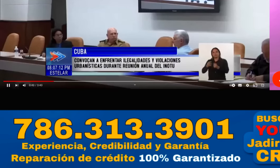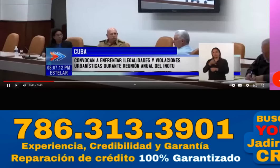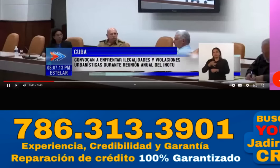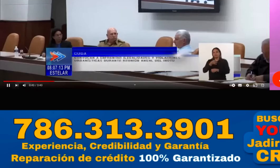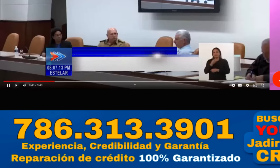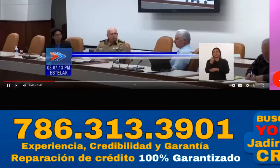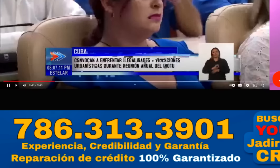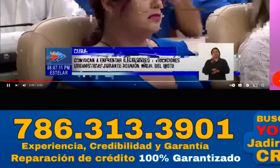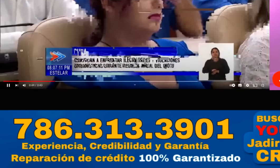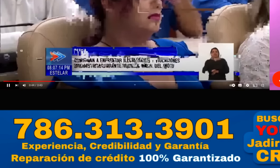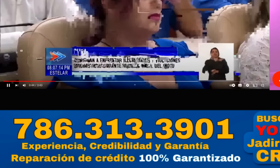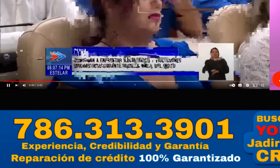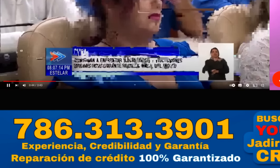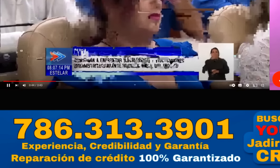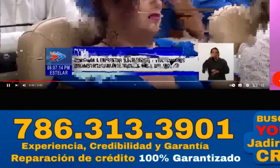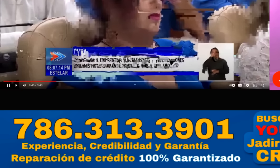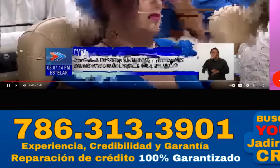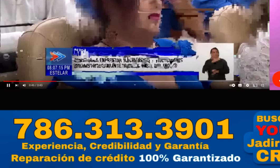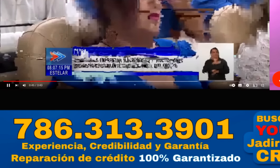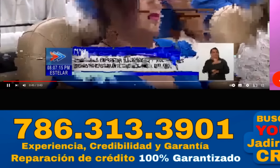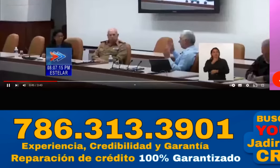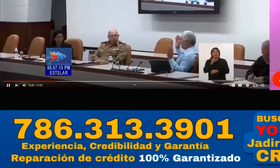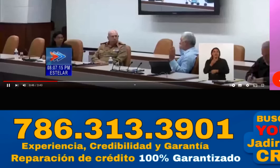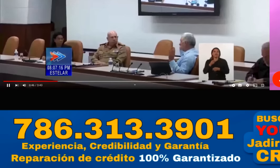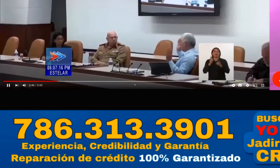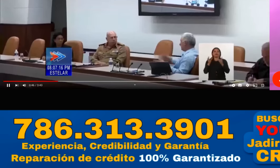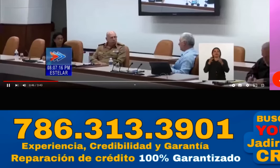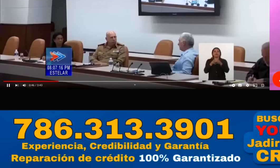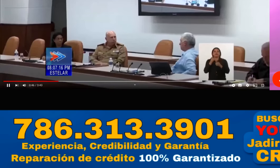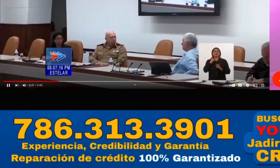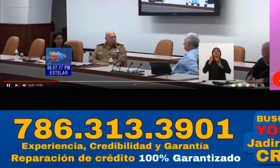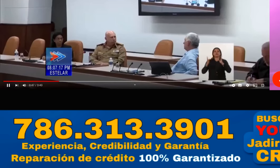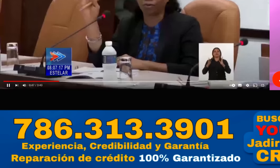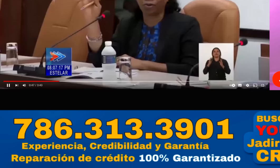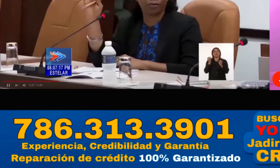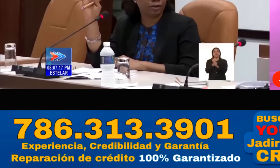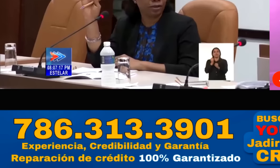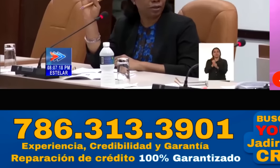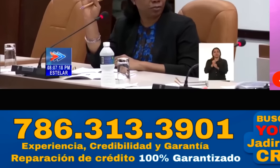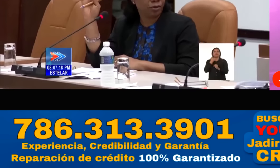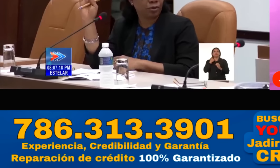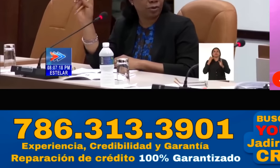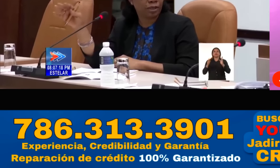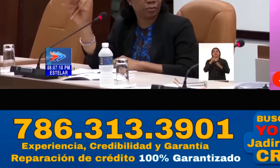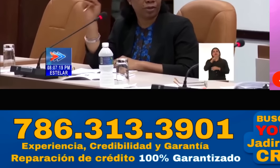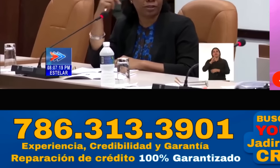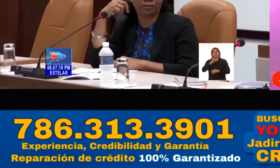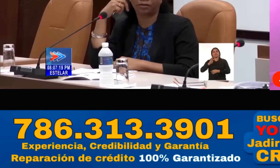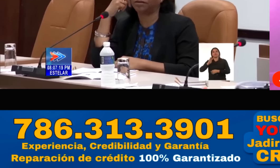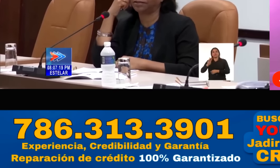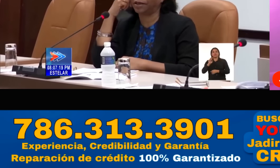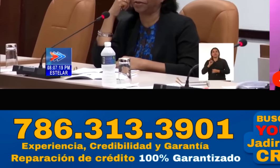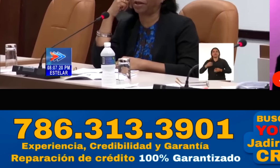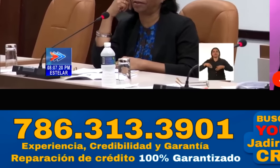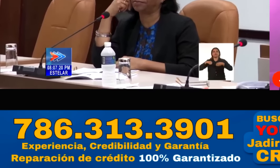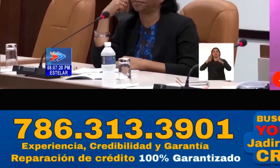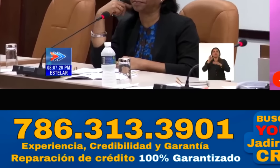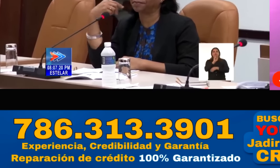las máximas autoridades del país durante la reunión anual de trabajo del año 2023 del Instituto Nacional de